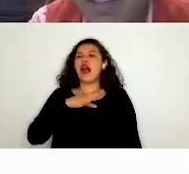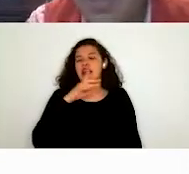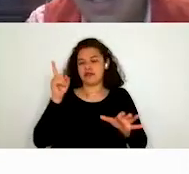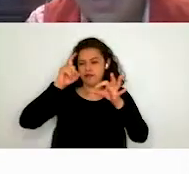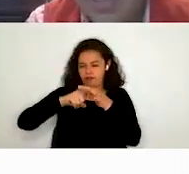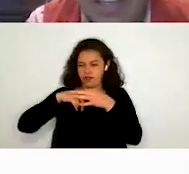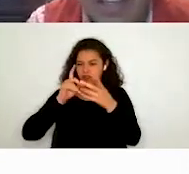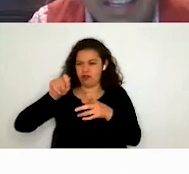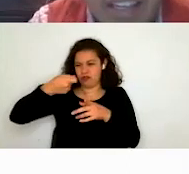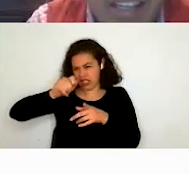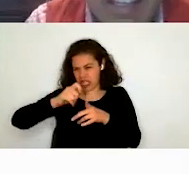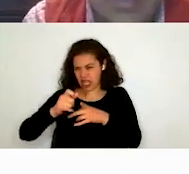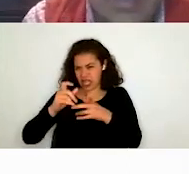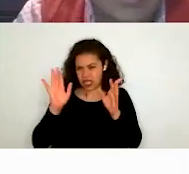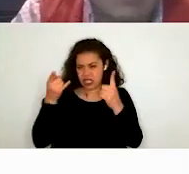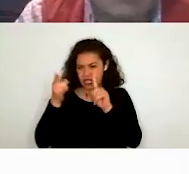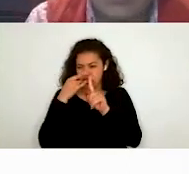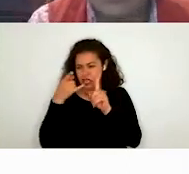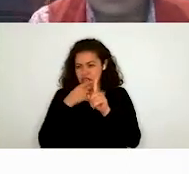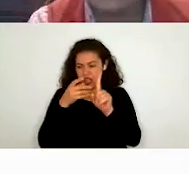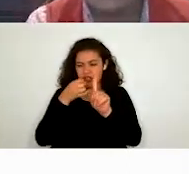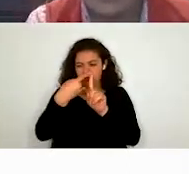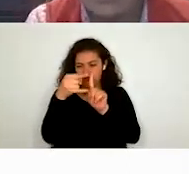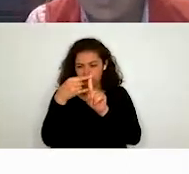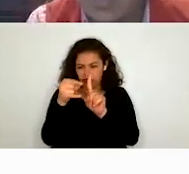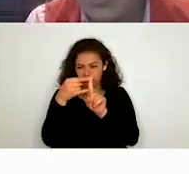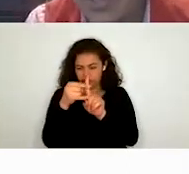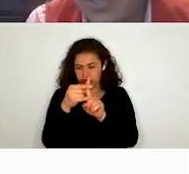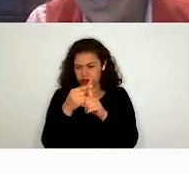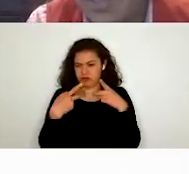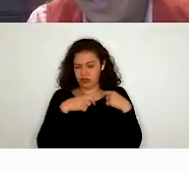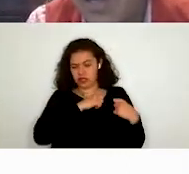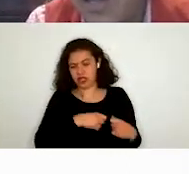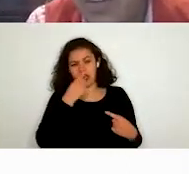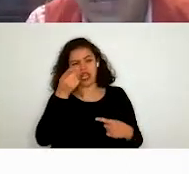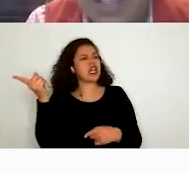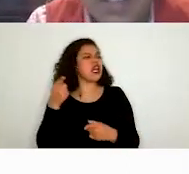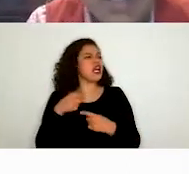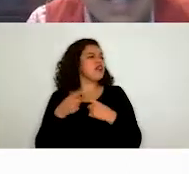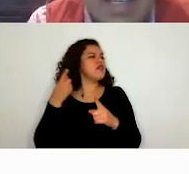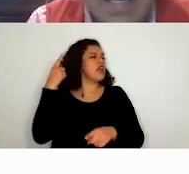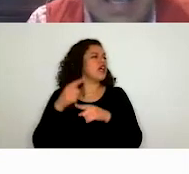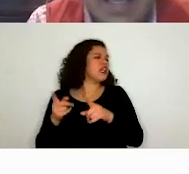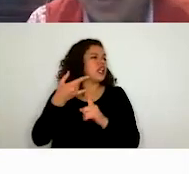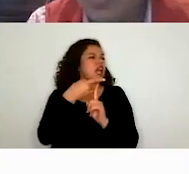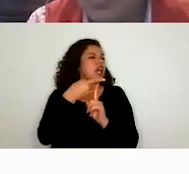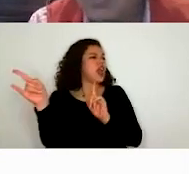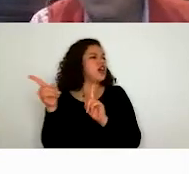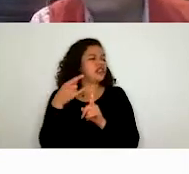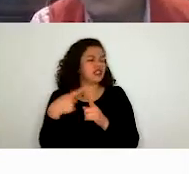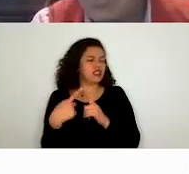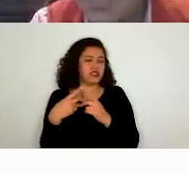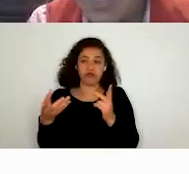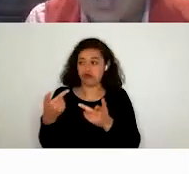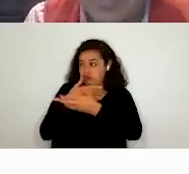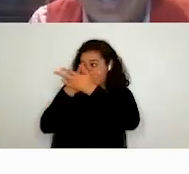llave y les preguntas quién está a cargo de quitar el candado de las llaves y de pronto no saben o no saben